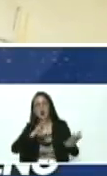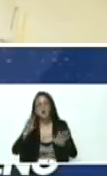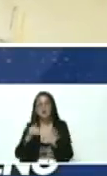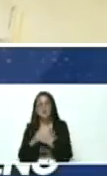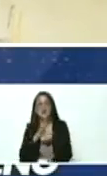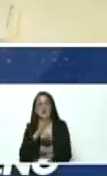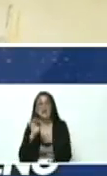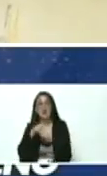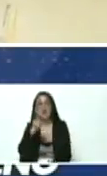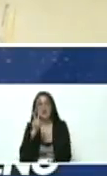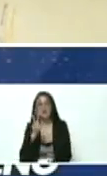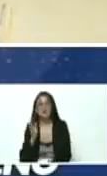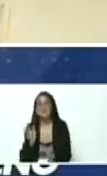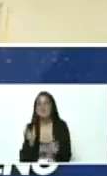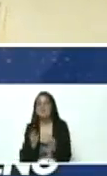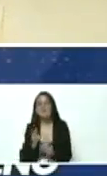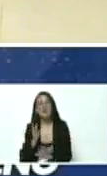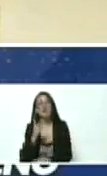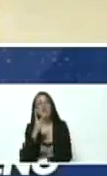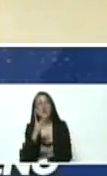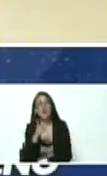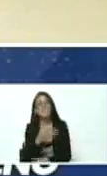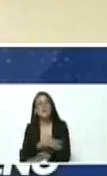23.258.512 bolívares. Es un equivalente a unos